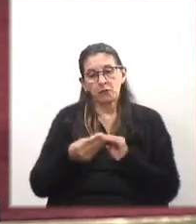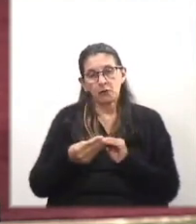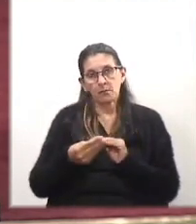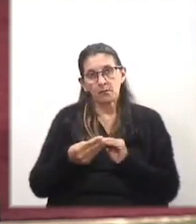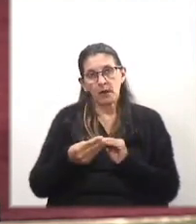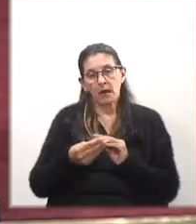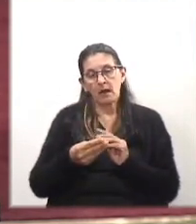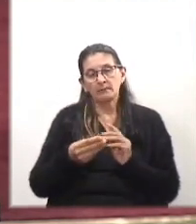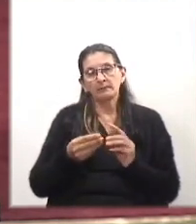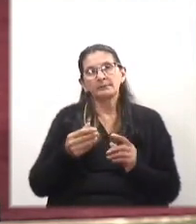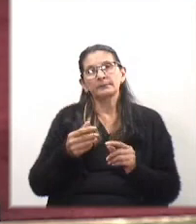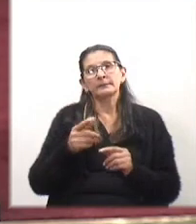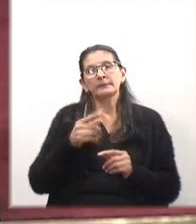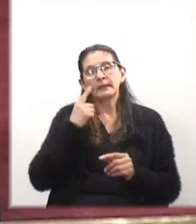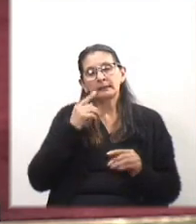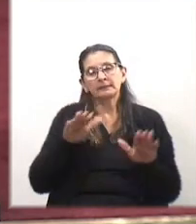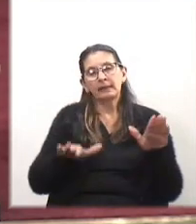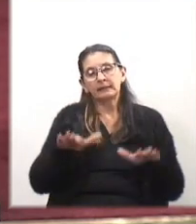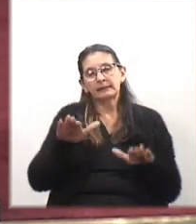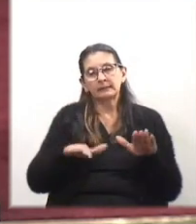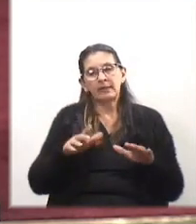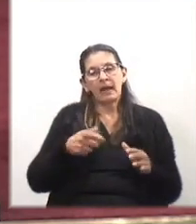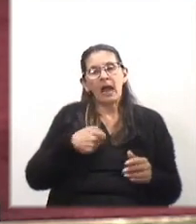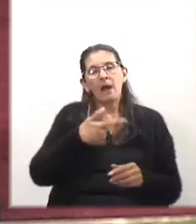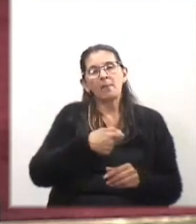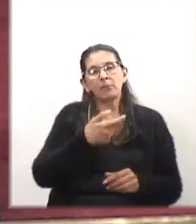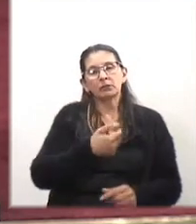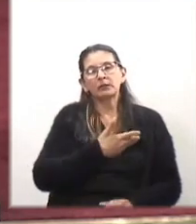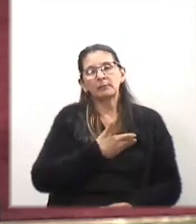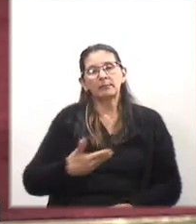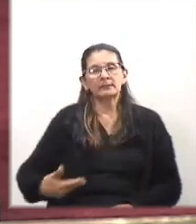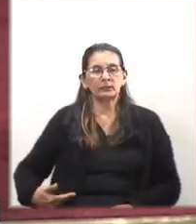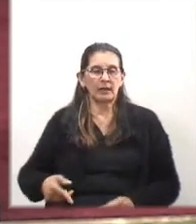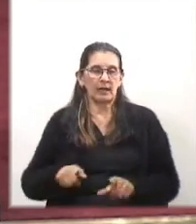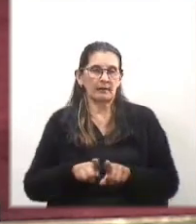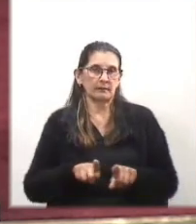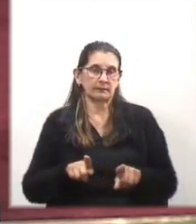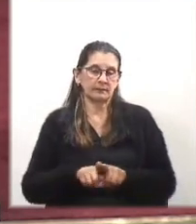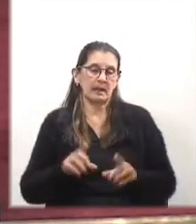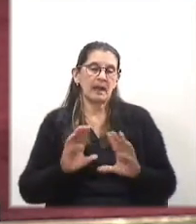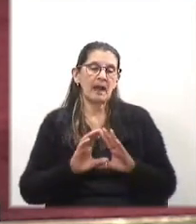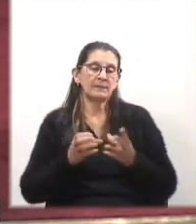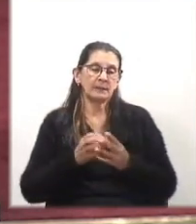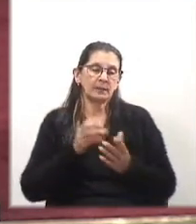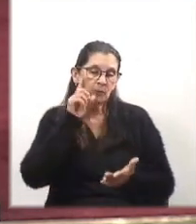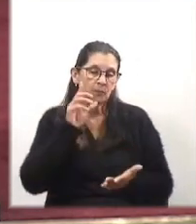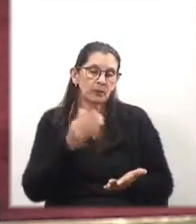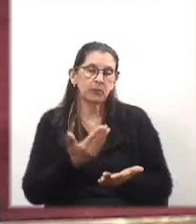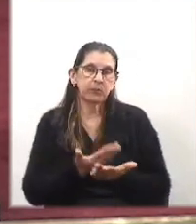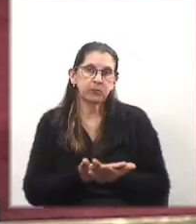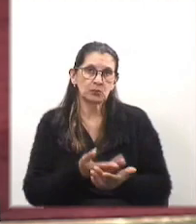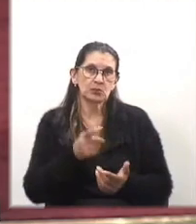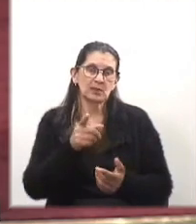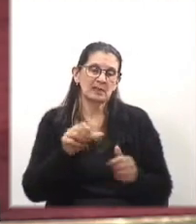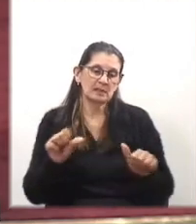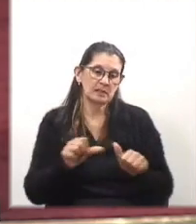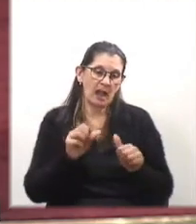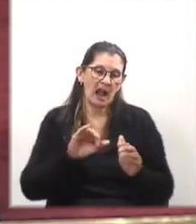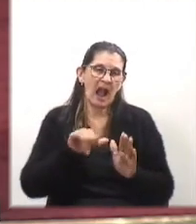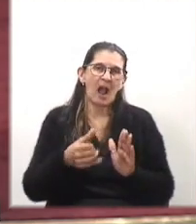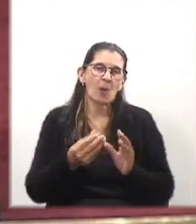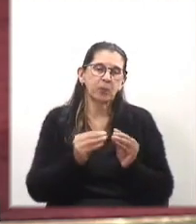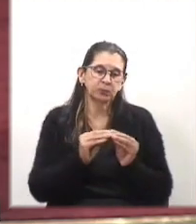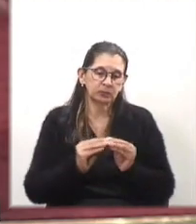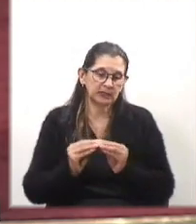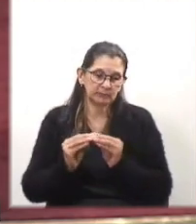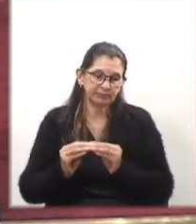de alguna forma, asimilar al aporte patronal de los profesionales. Cabildo Abierto propuso en su momento que se reajustaran, al igual que las